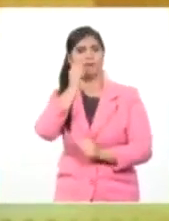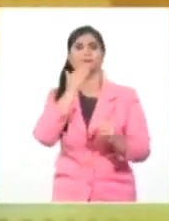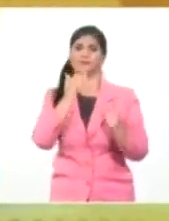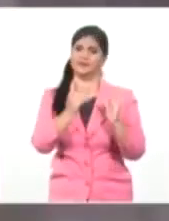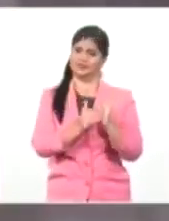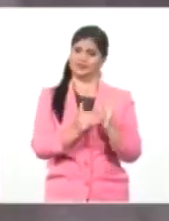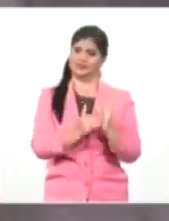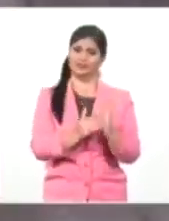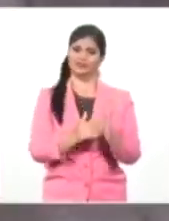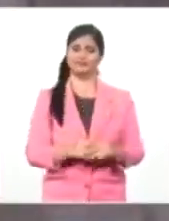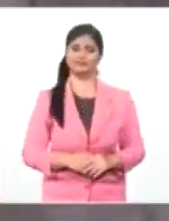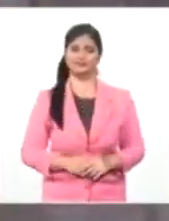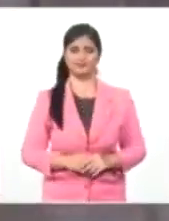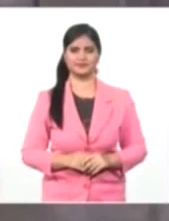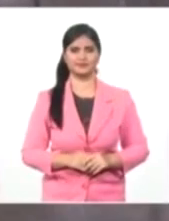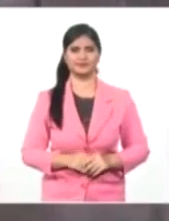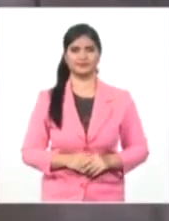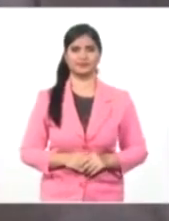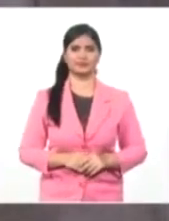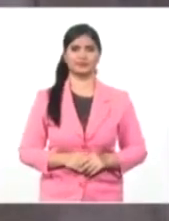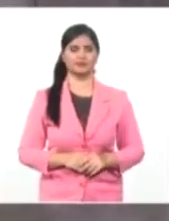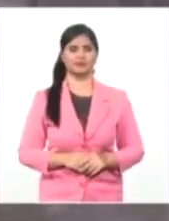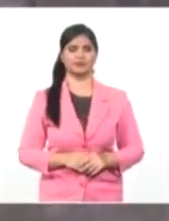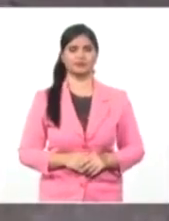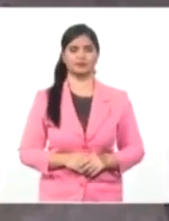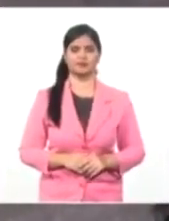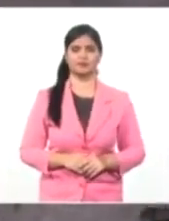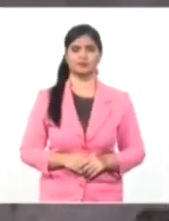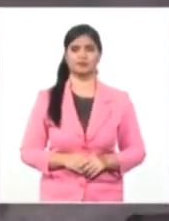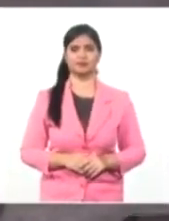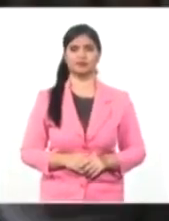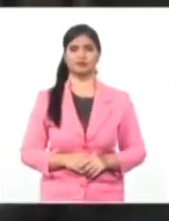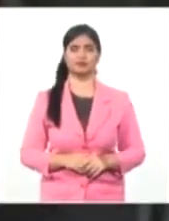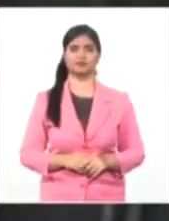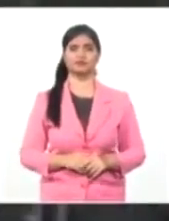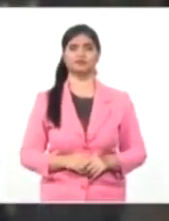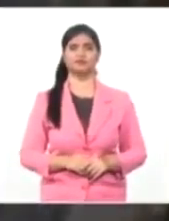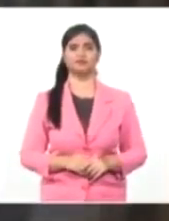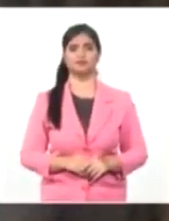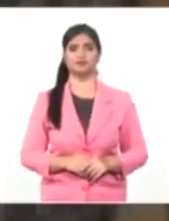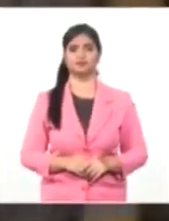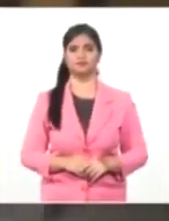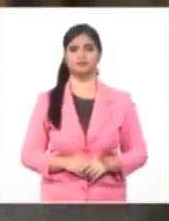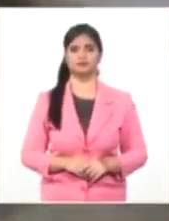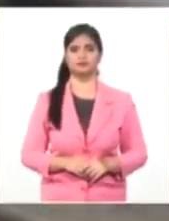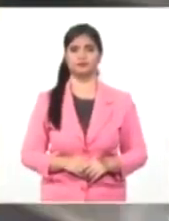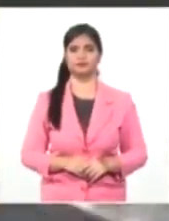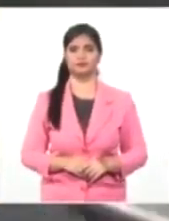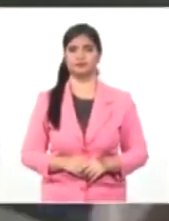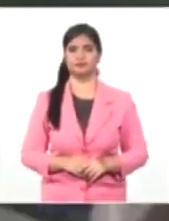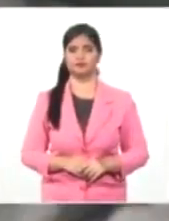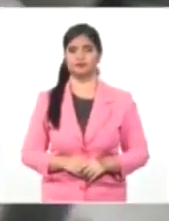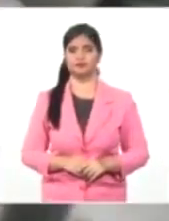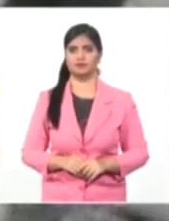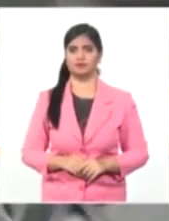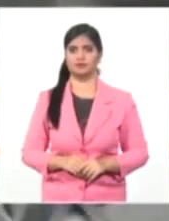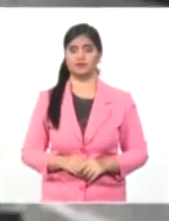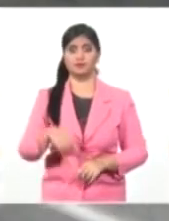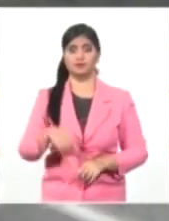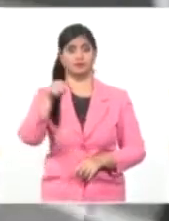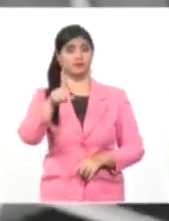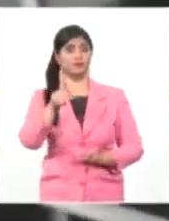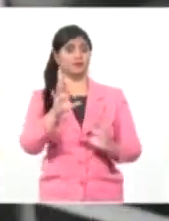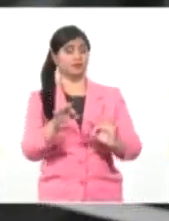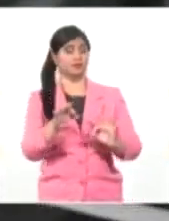Fadi Maruf. En momentos en que Siria intentaba sanar